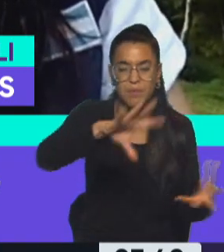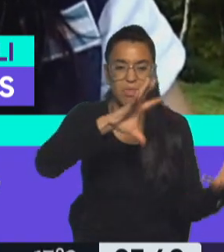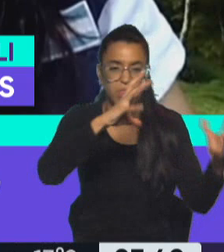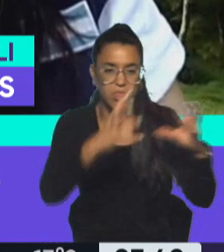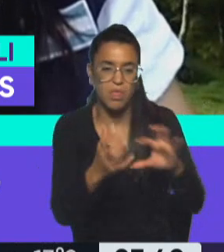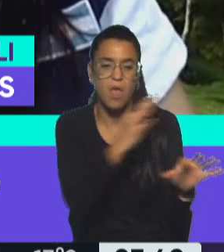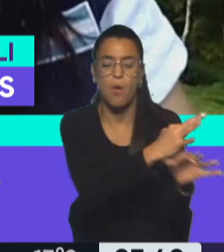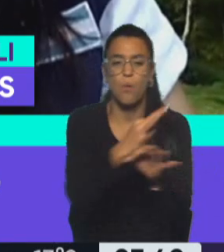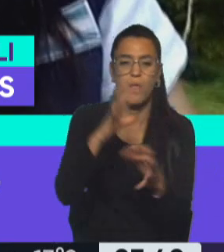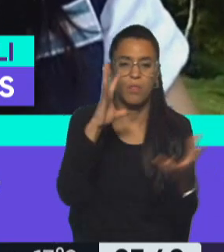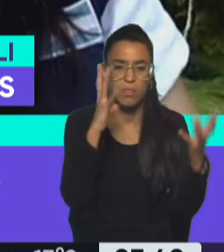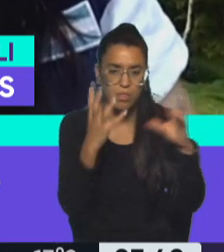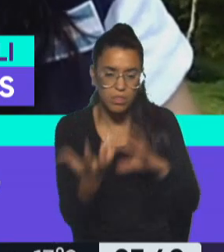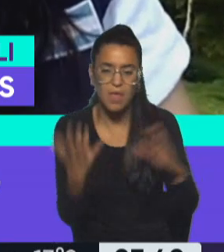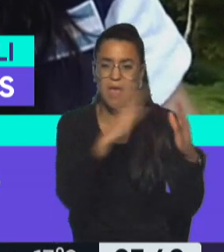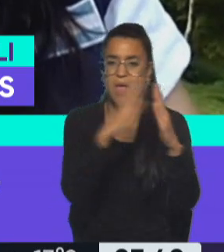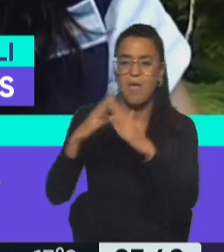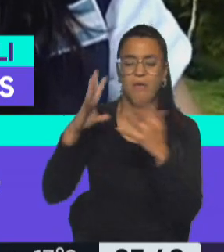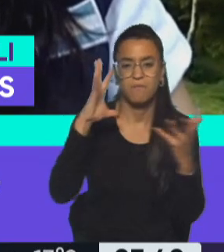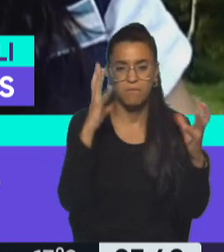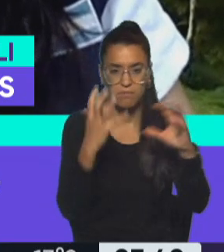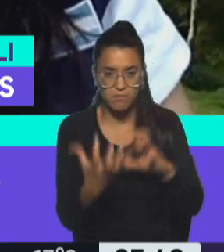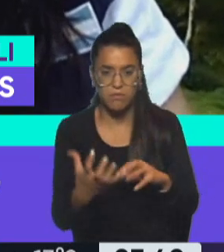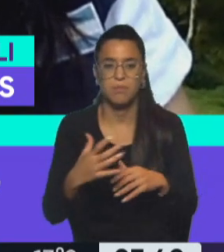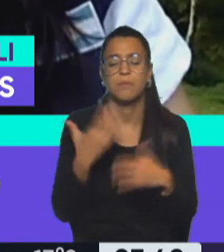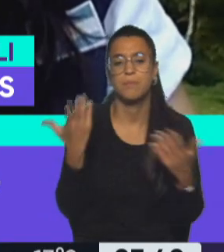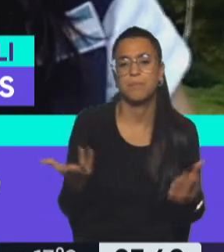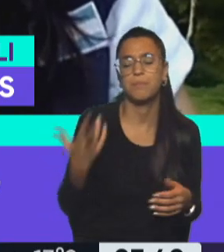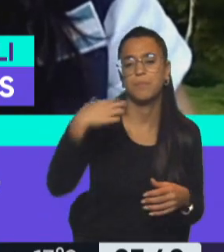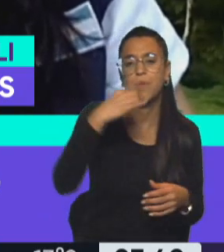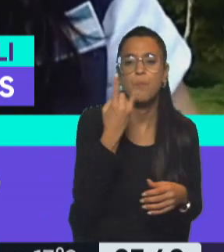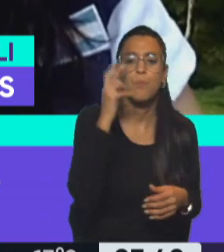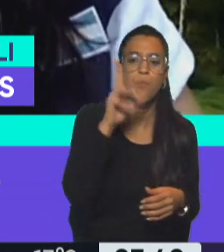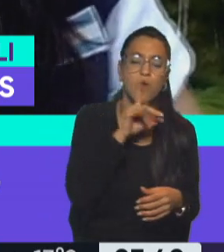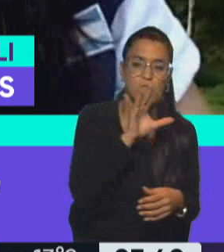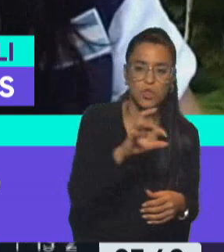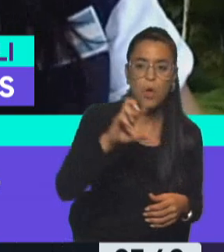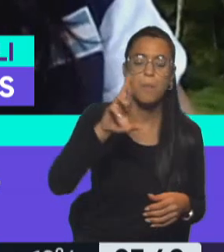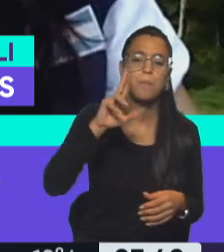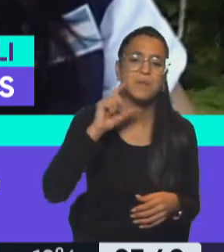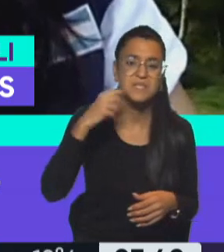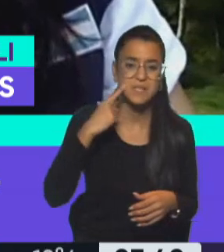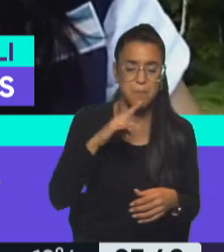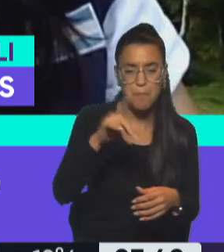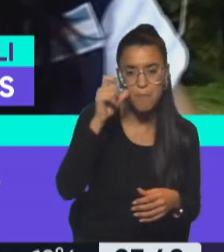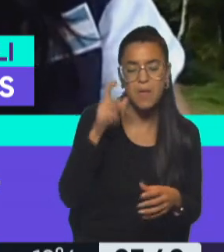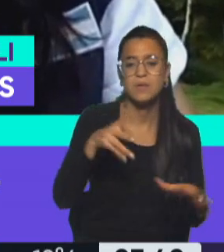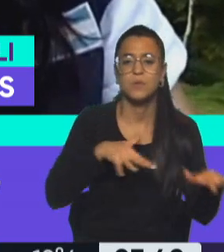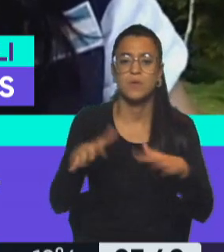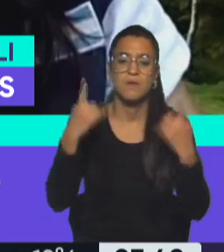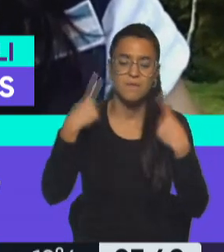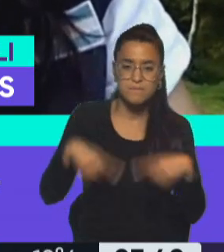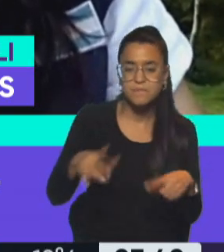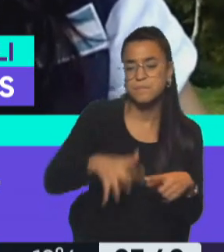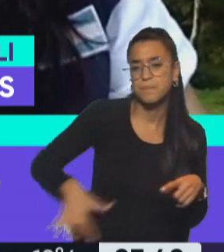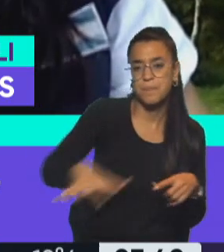escuelas destruidas, hogares destruidos. Y en Puerto Príncipe la situación era distinta. El terremoto no afectó a la región